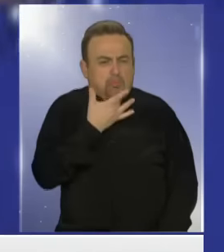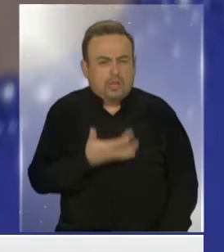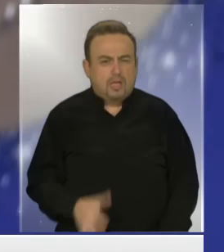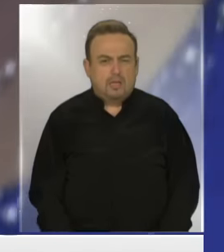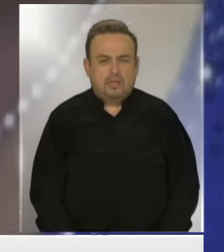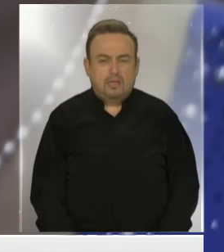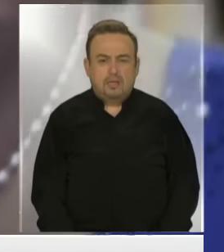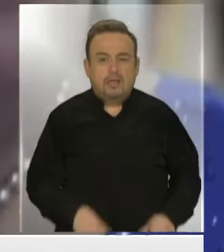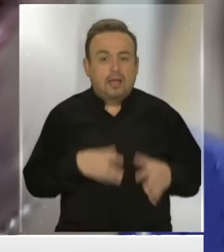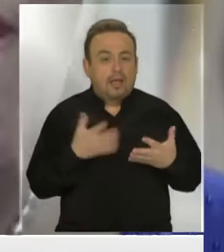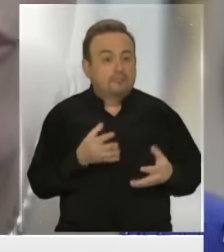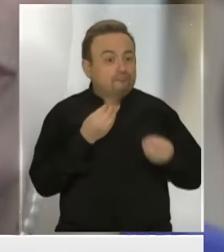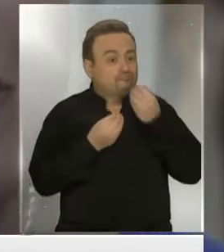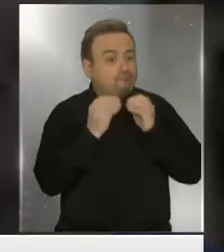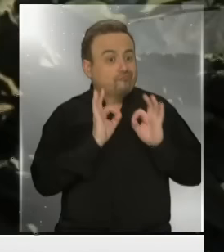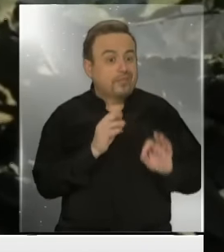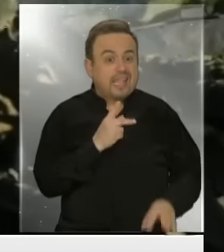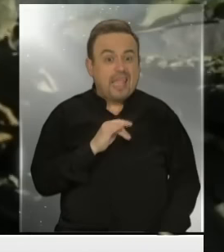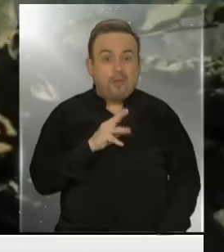qué.